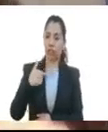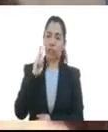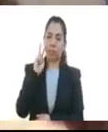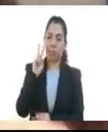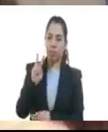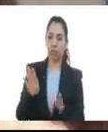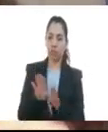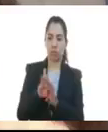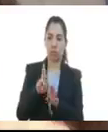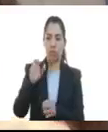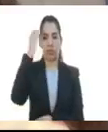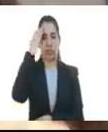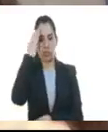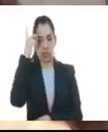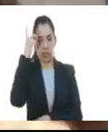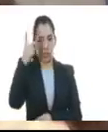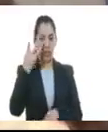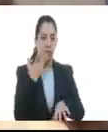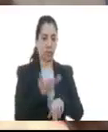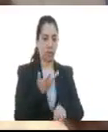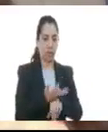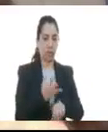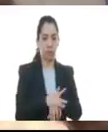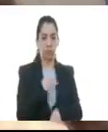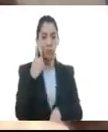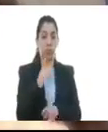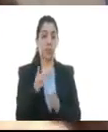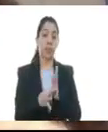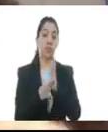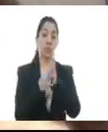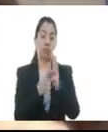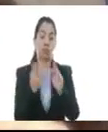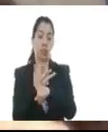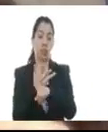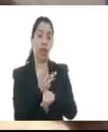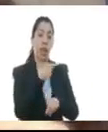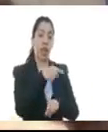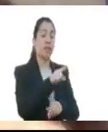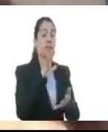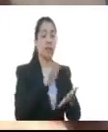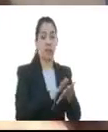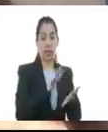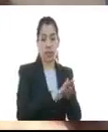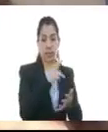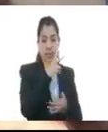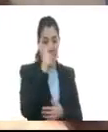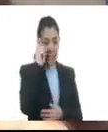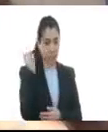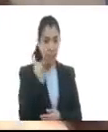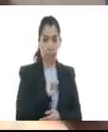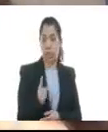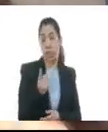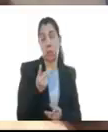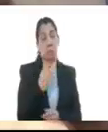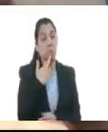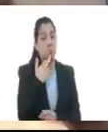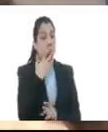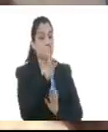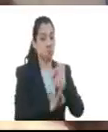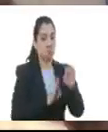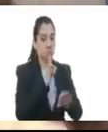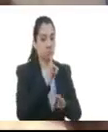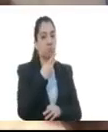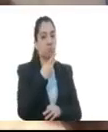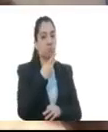Estados Unidos por ser una de las cárceles con el mejor trato, sin embargo, olvidando siempre el derecho a la menstruación